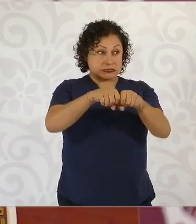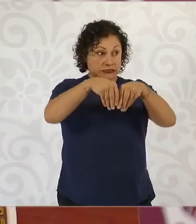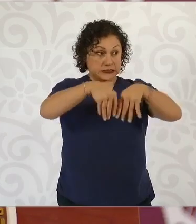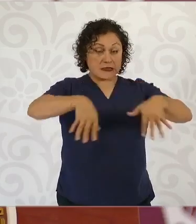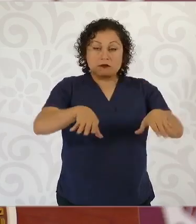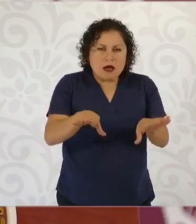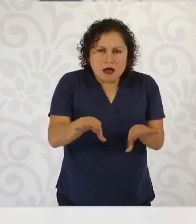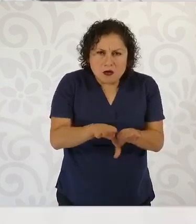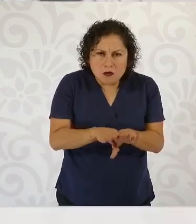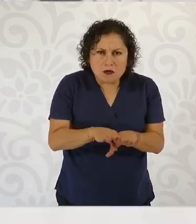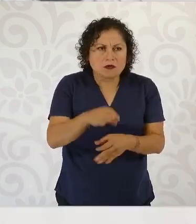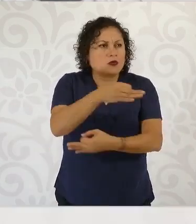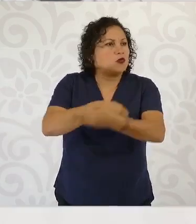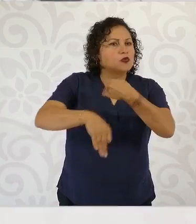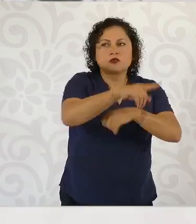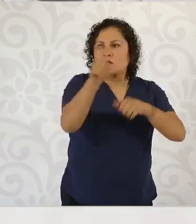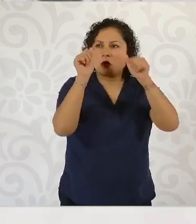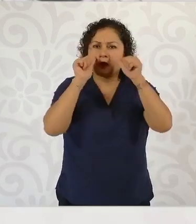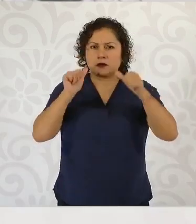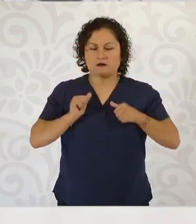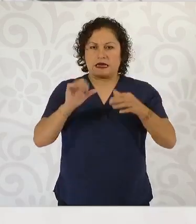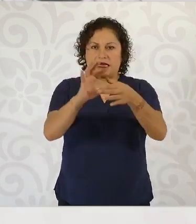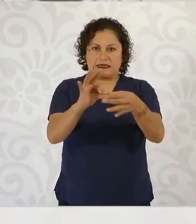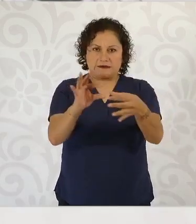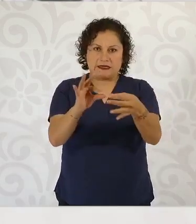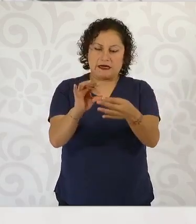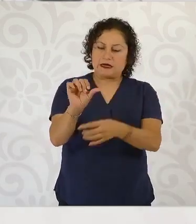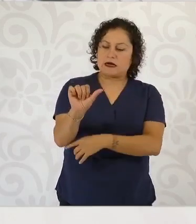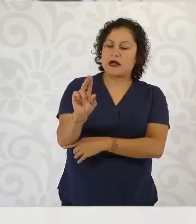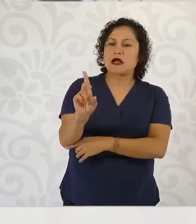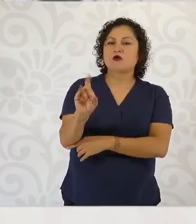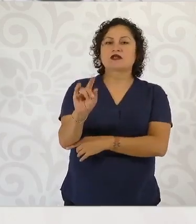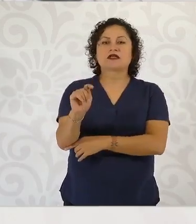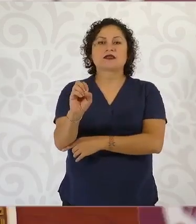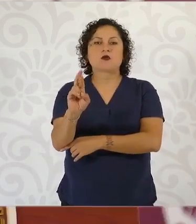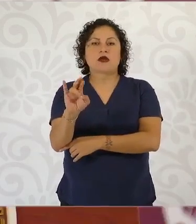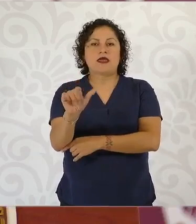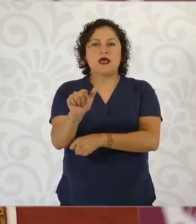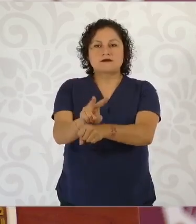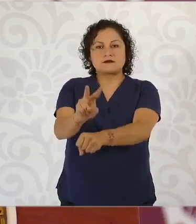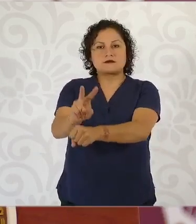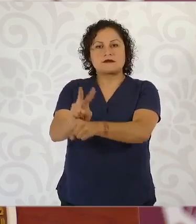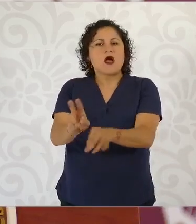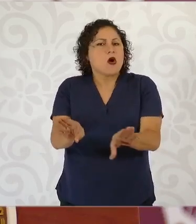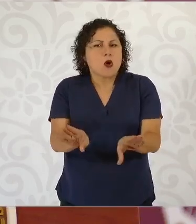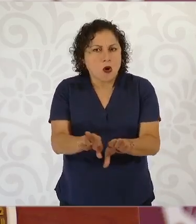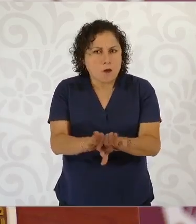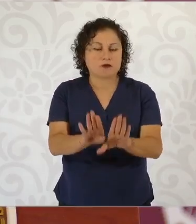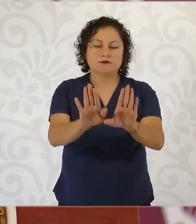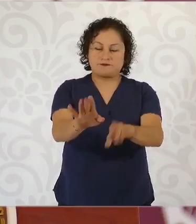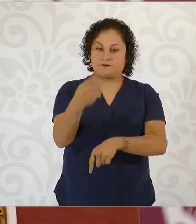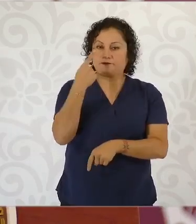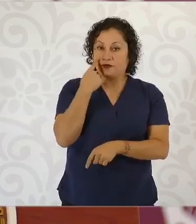escuchan conozcan cómo se hacen las auditorías. Hay dos instituciones que lo pueden hacer para